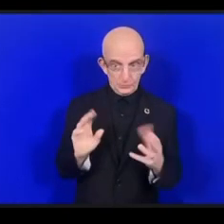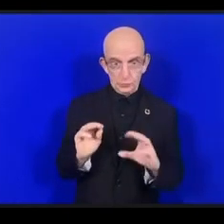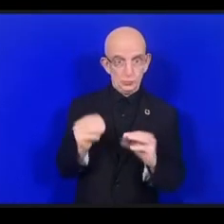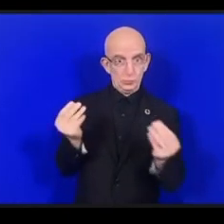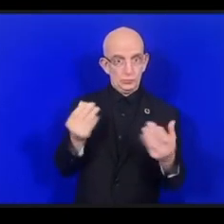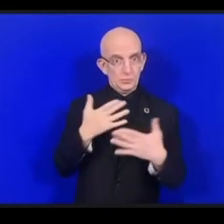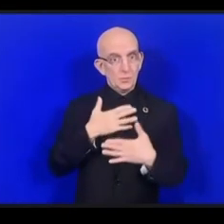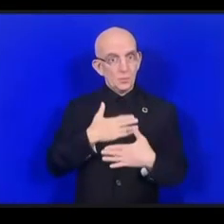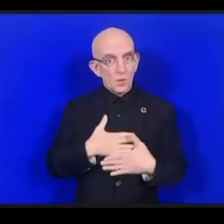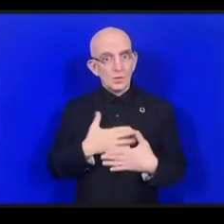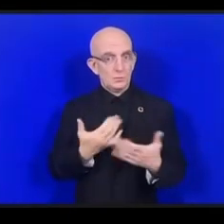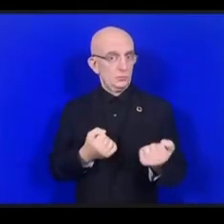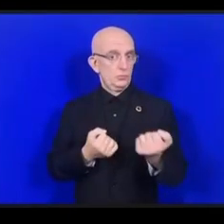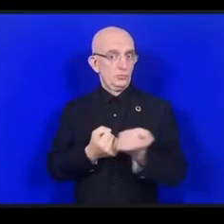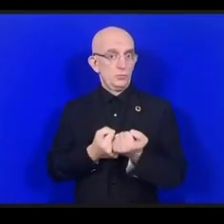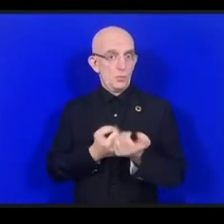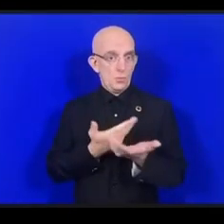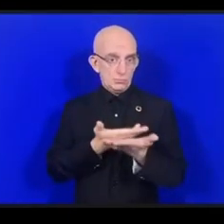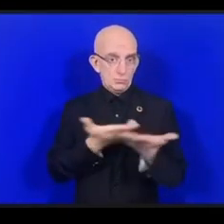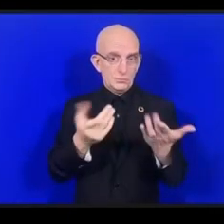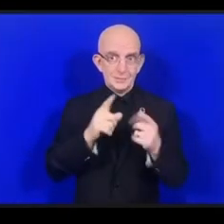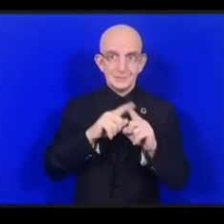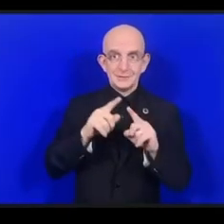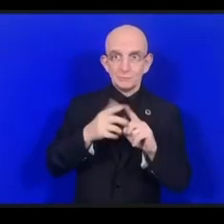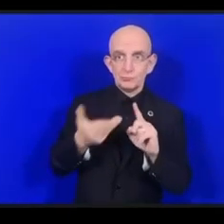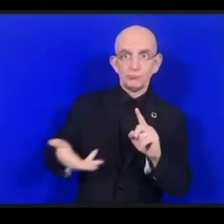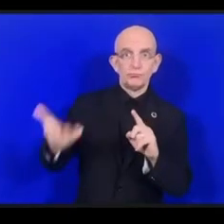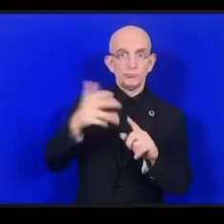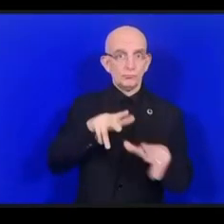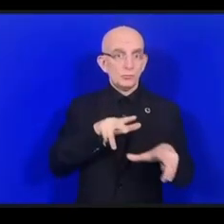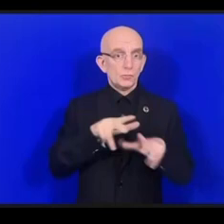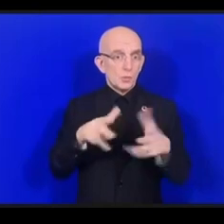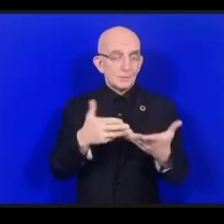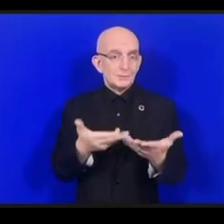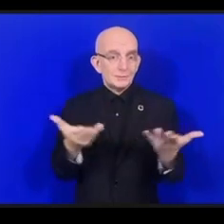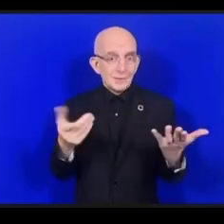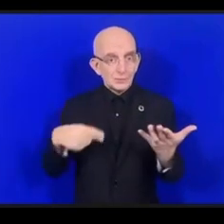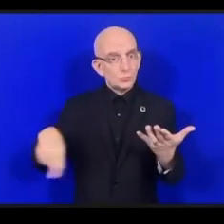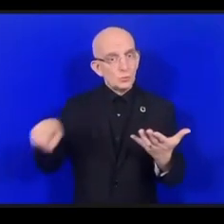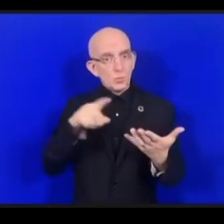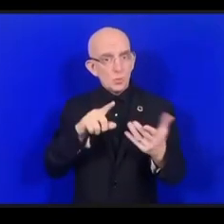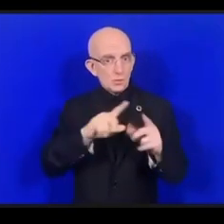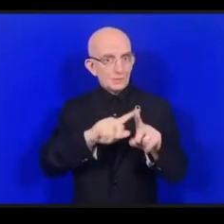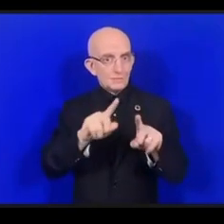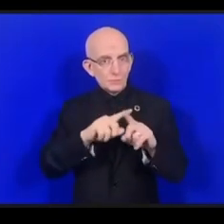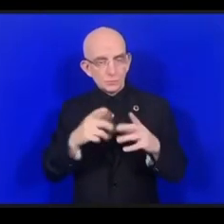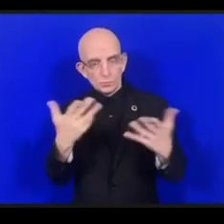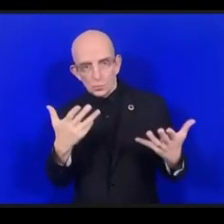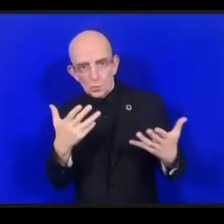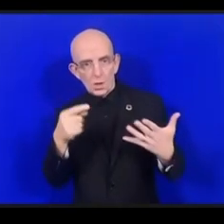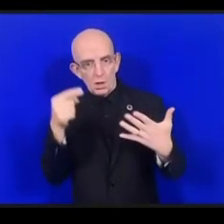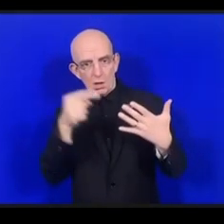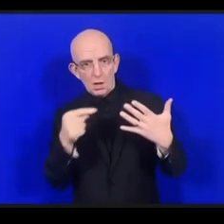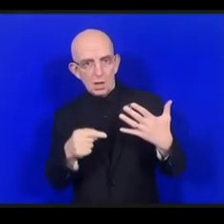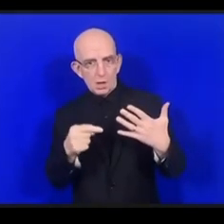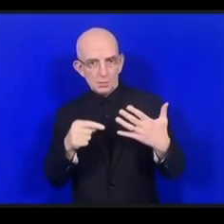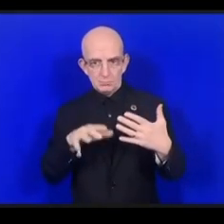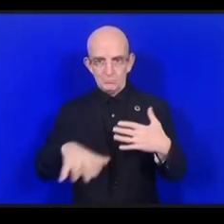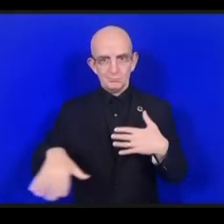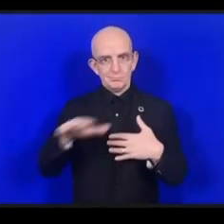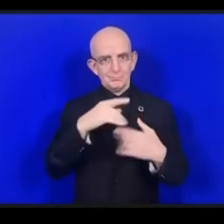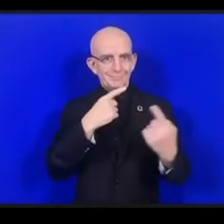de diferentes organizaciones para poder abordar las cuestiones